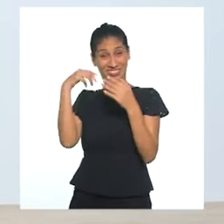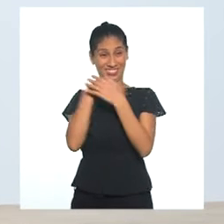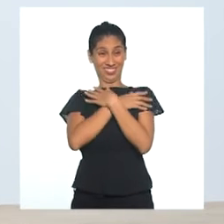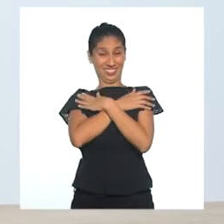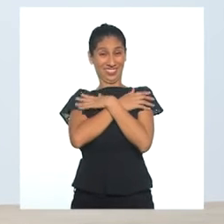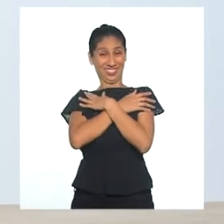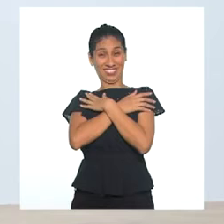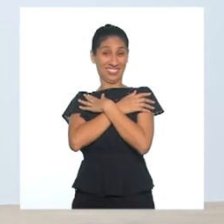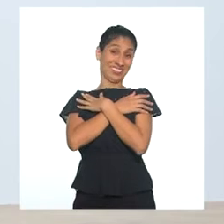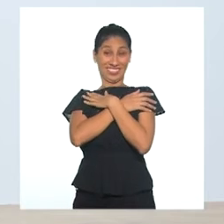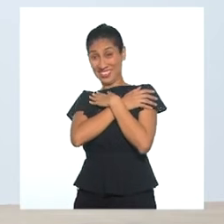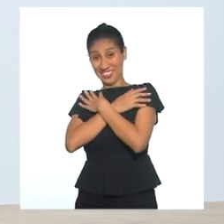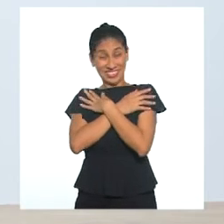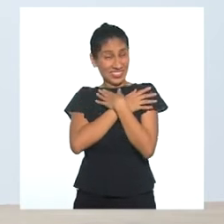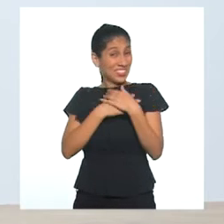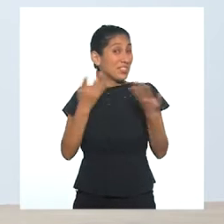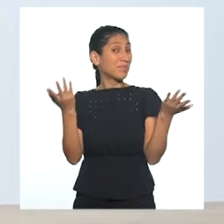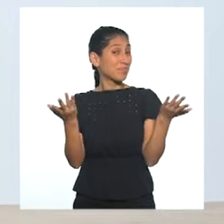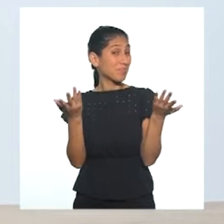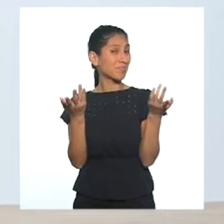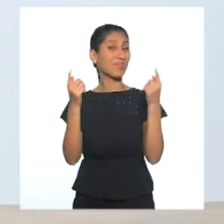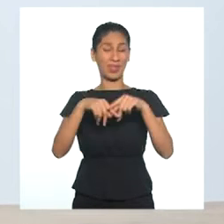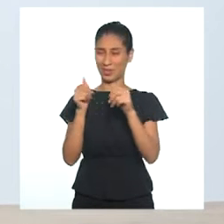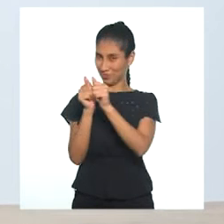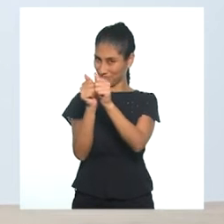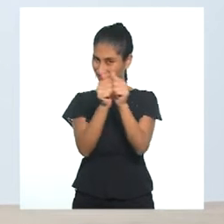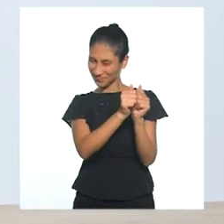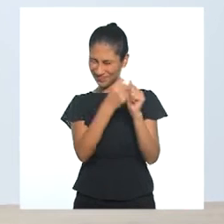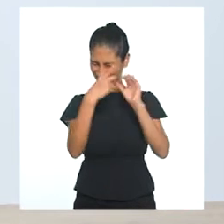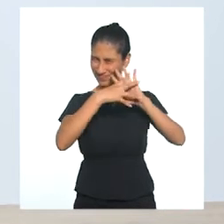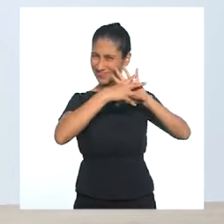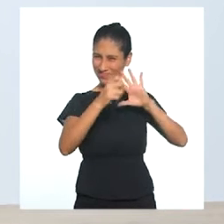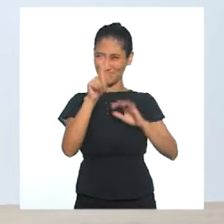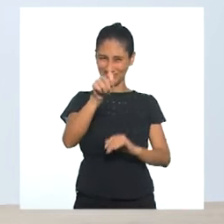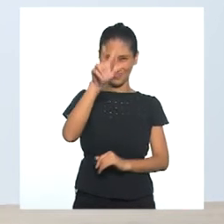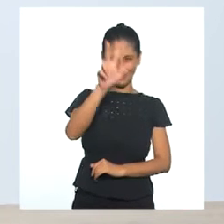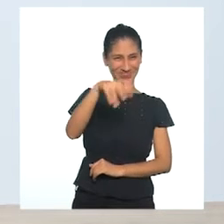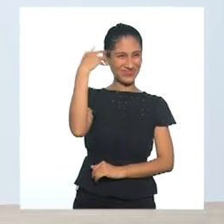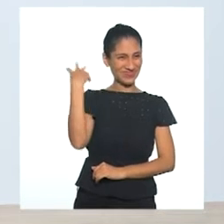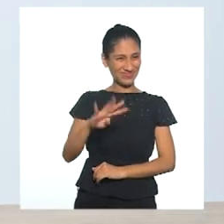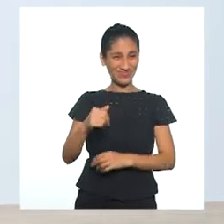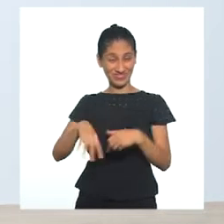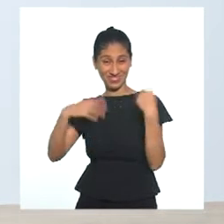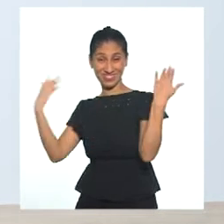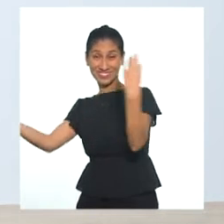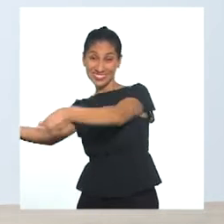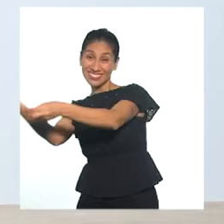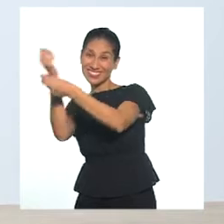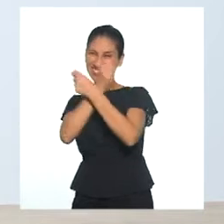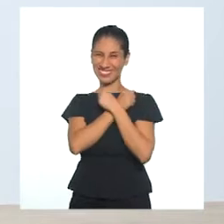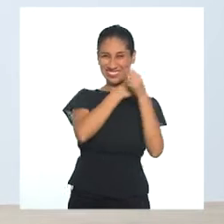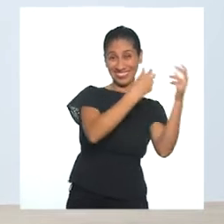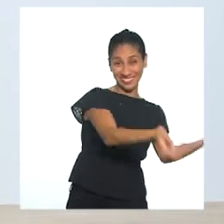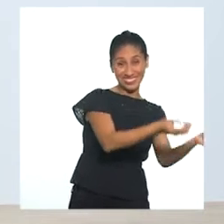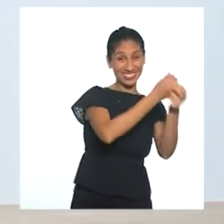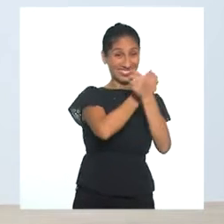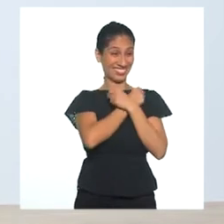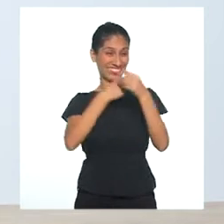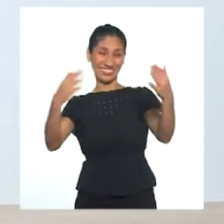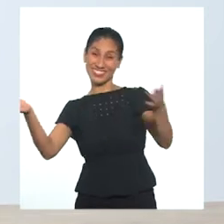frío, frío, frío, frío. ¿Qué tal si lo hacemos juntos? Un, dos, tres. Amor,